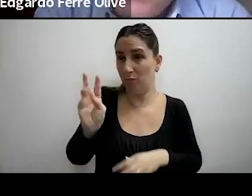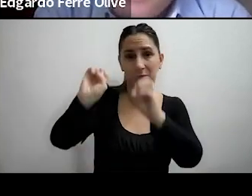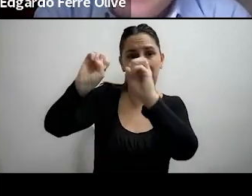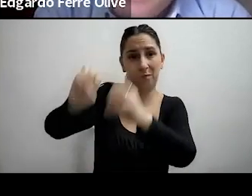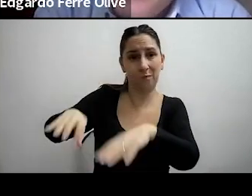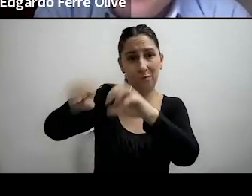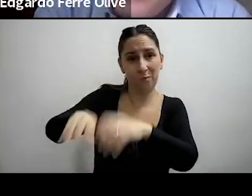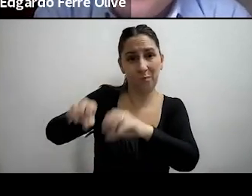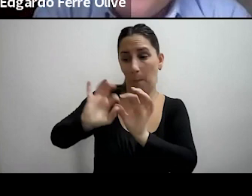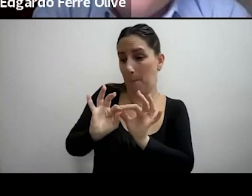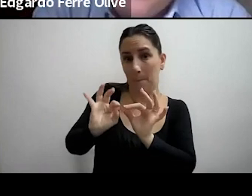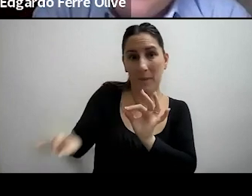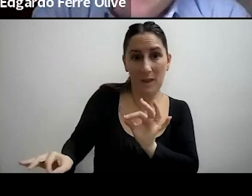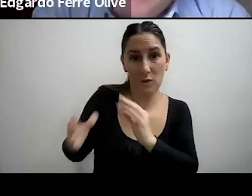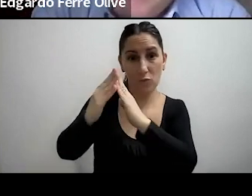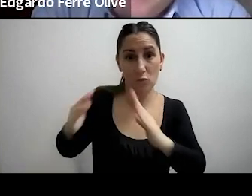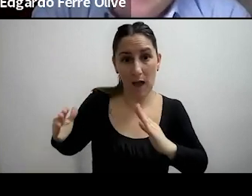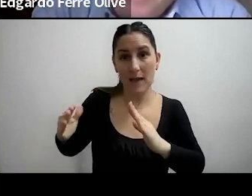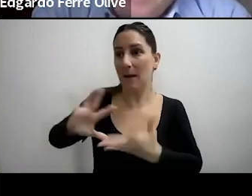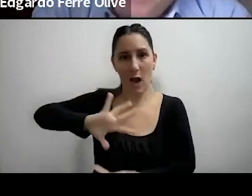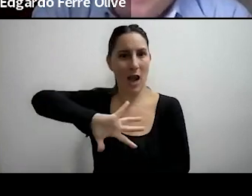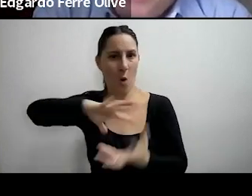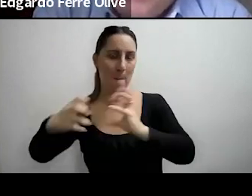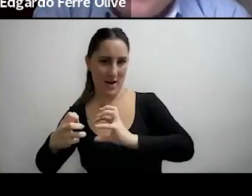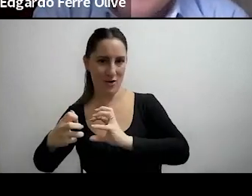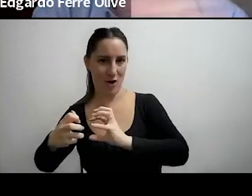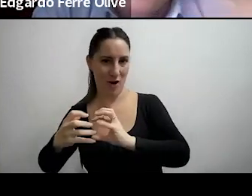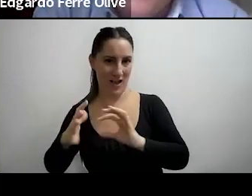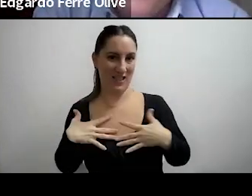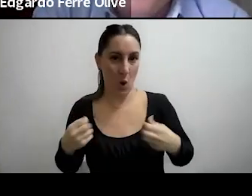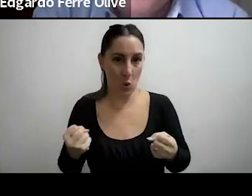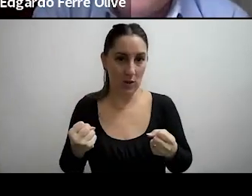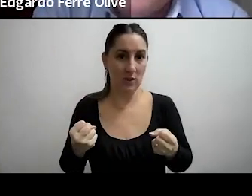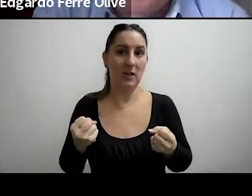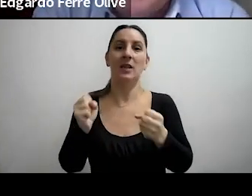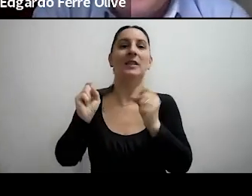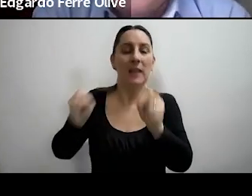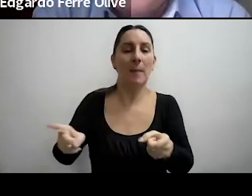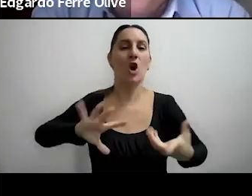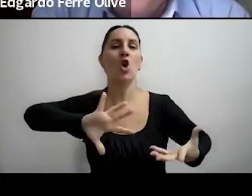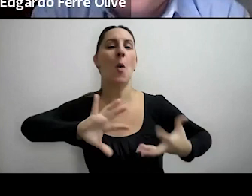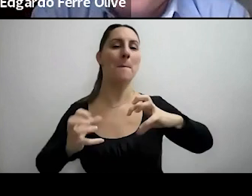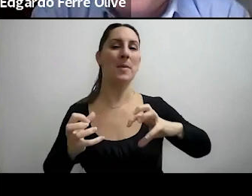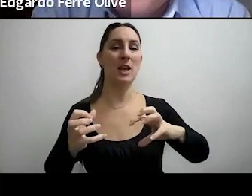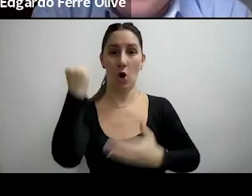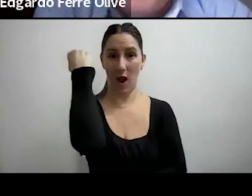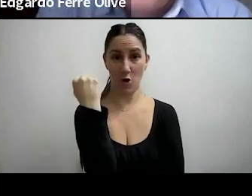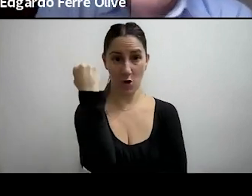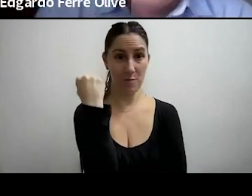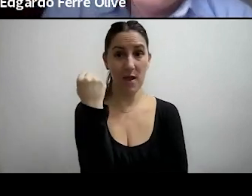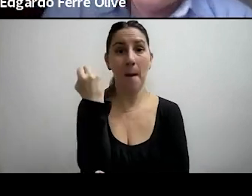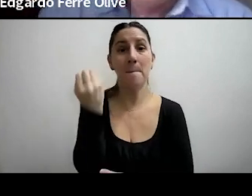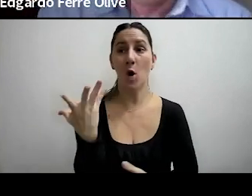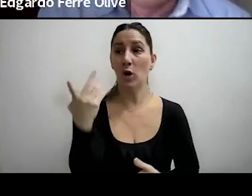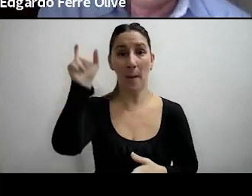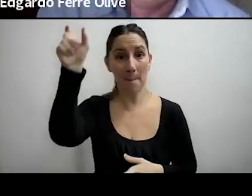metros de su casa, estoy causando un perjuicio. ¿Está bien? Un perjuicio en lo que hace a su salud y un perjuicio también hasta económico, porque esa persona que